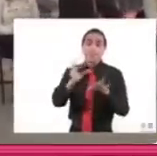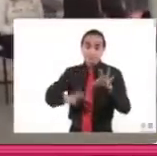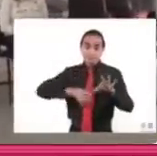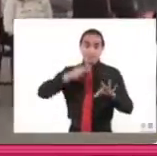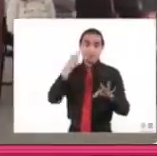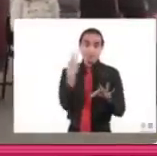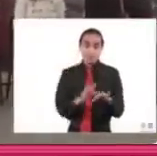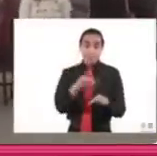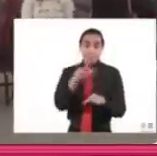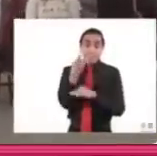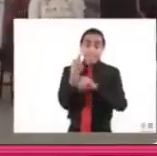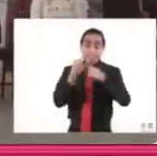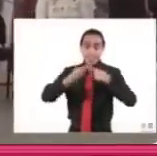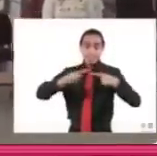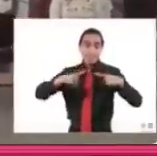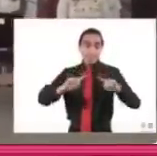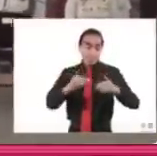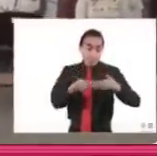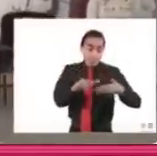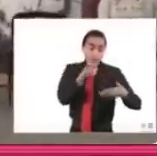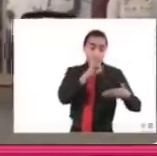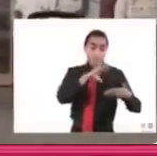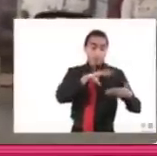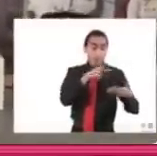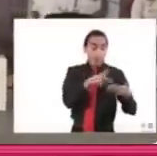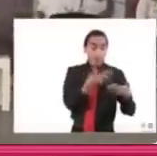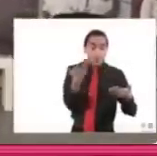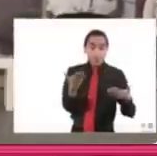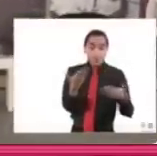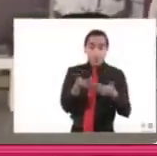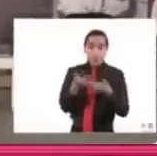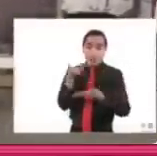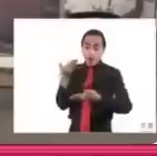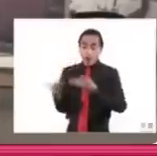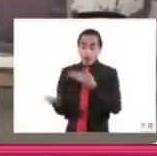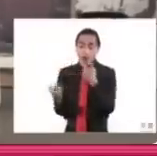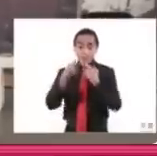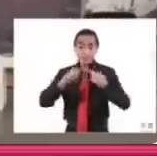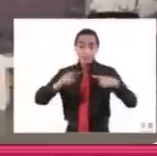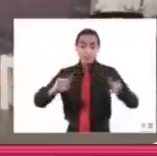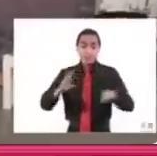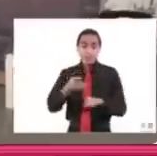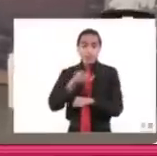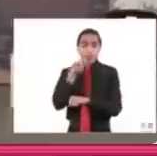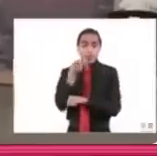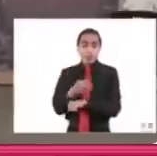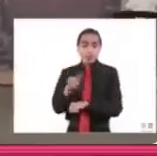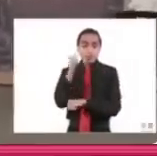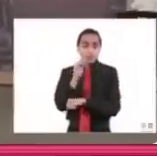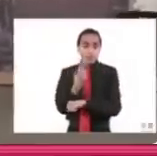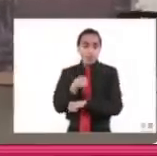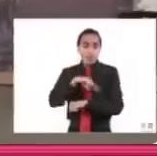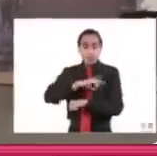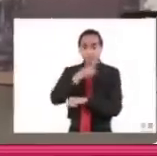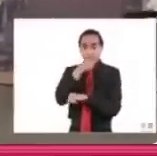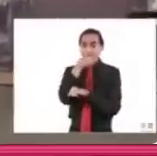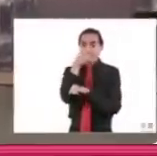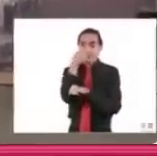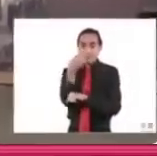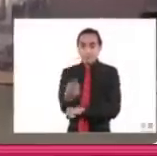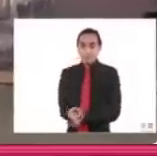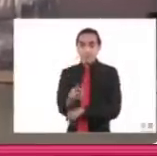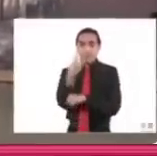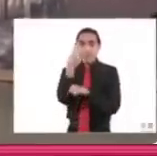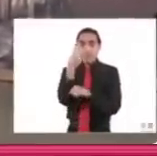buenísimo. Y bueno, pues de esta manera las despelucó en vivo. Bueno, pues les da con todo hasta para llevar a todos esos mentirosos que saquearon al pueblo